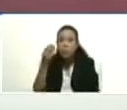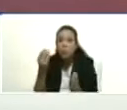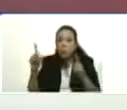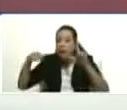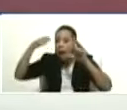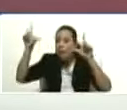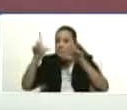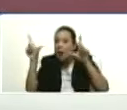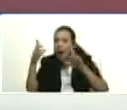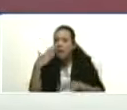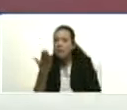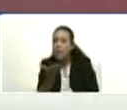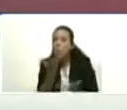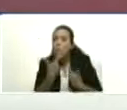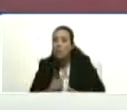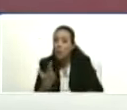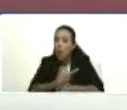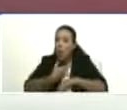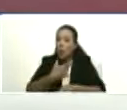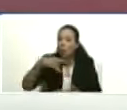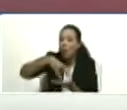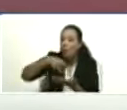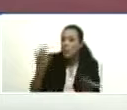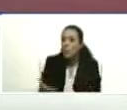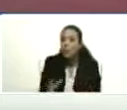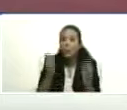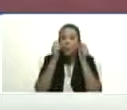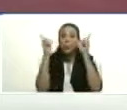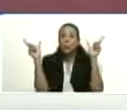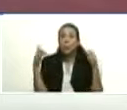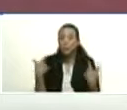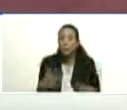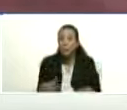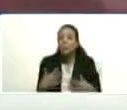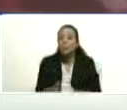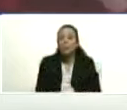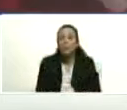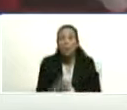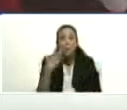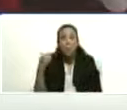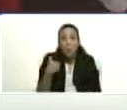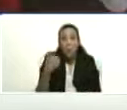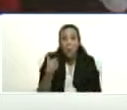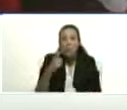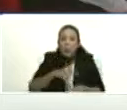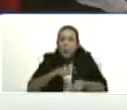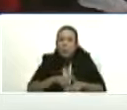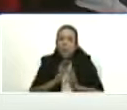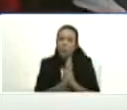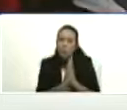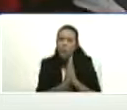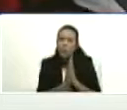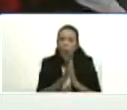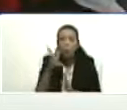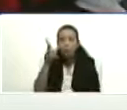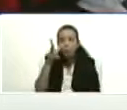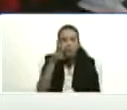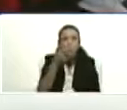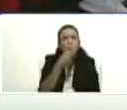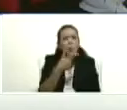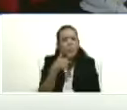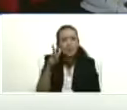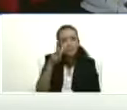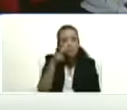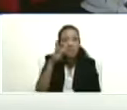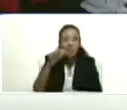cava. ¿Ah? Impresionante. Mira, vamos a aprovechar un segundo, estas tomas tan bonitas,